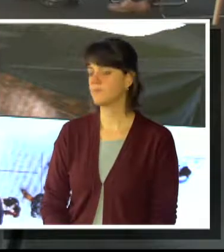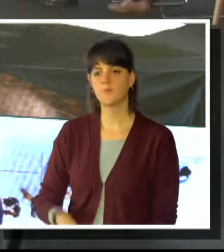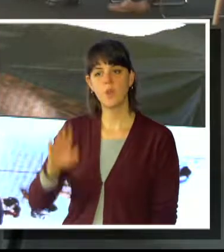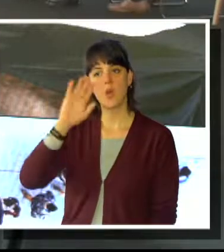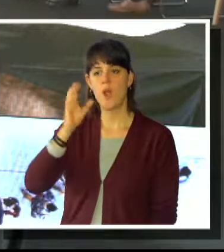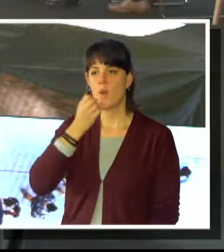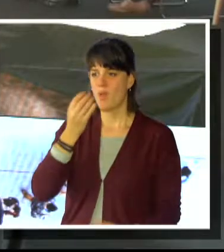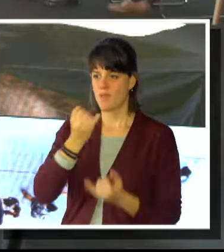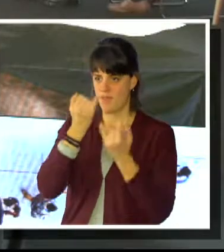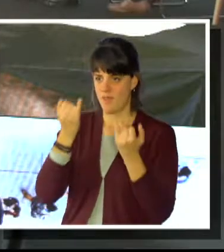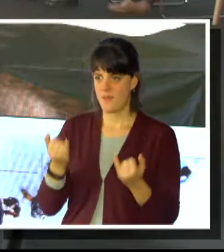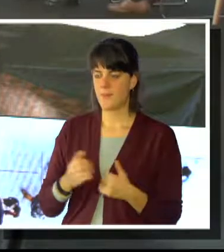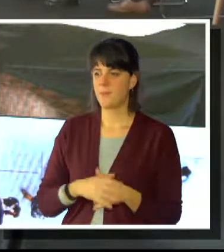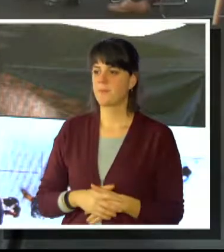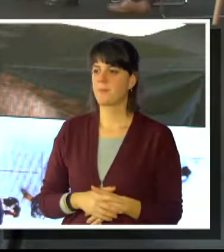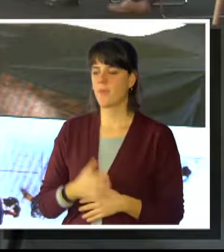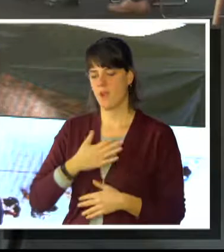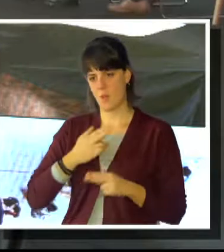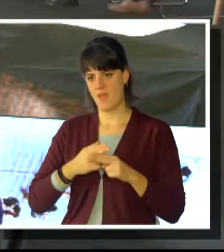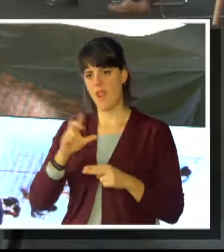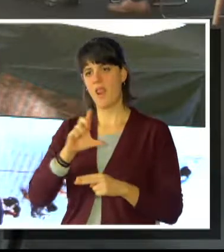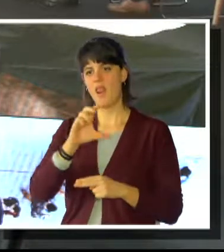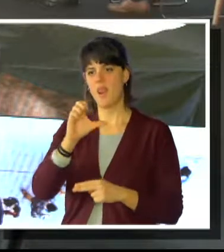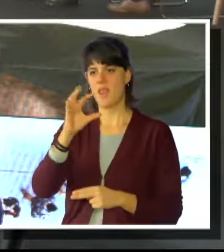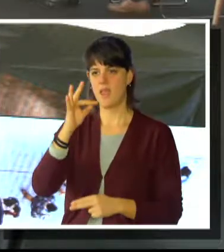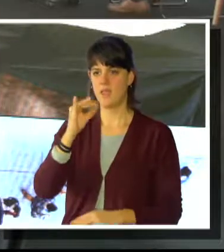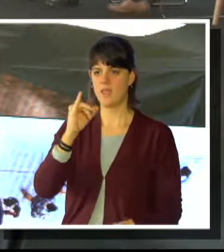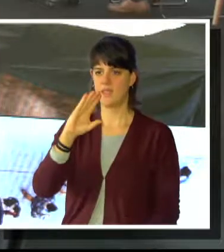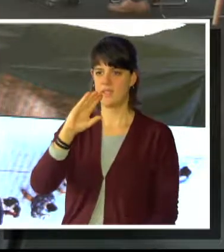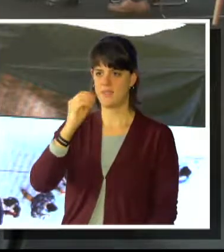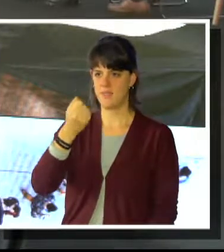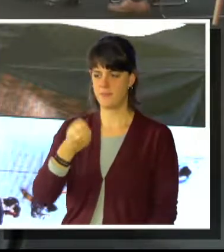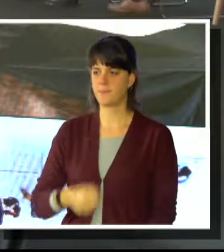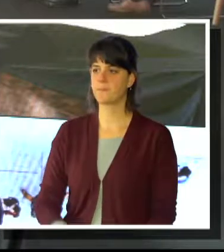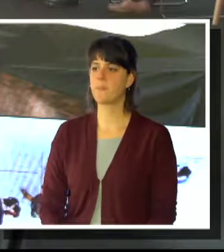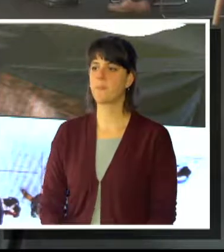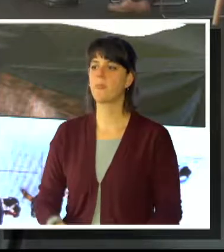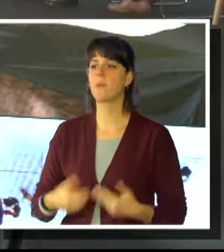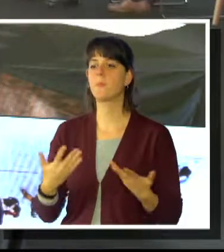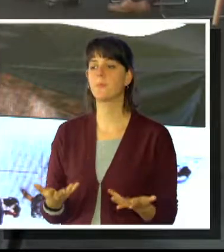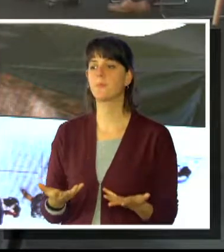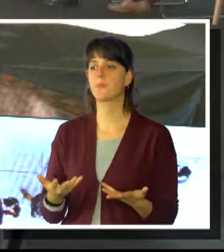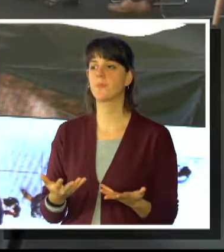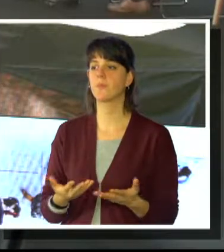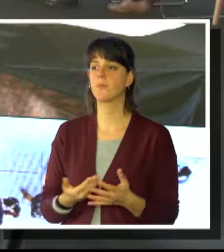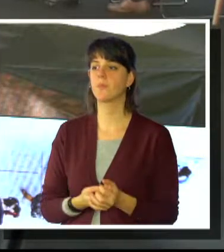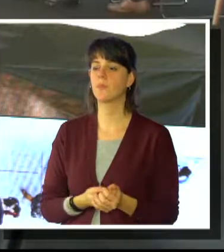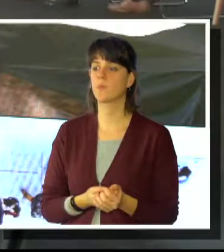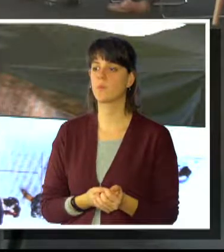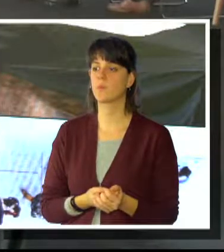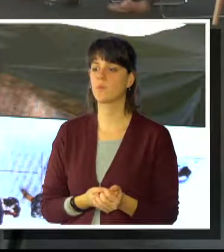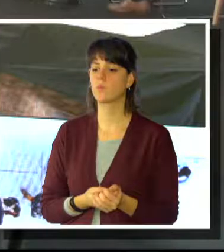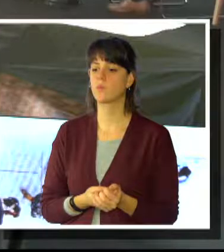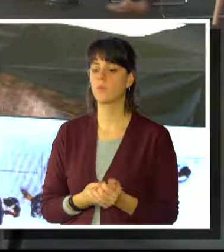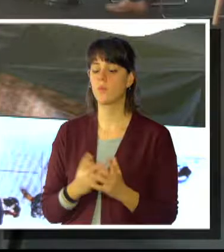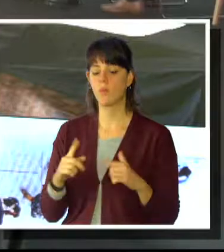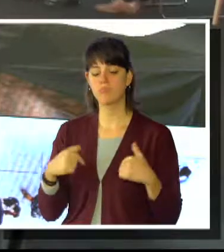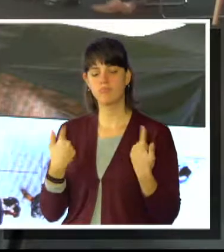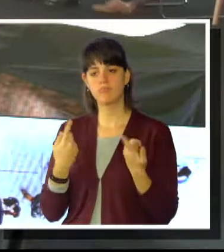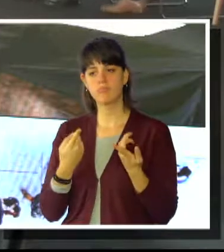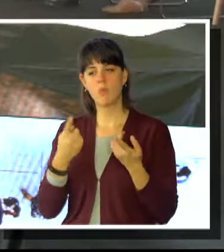en el video wall de acá del segundo piso. Y bueno, la idea era esa, mostrar cómo se le puede